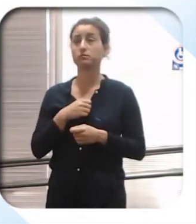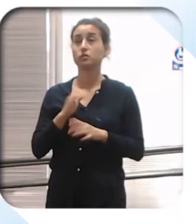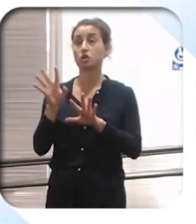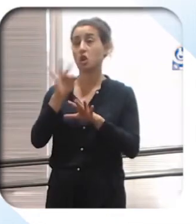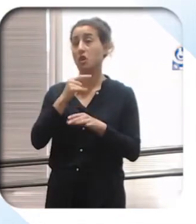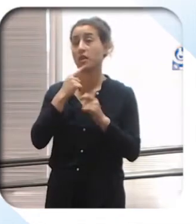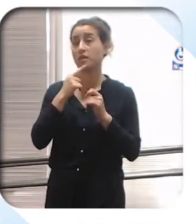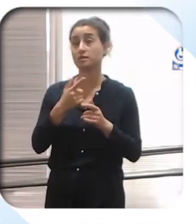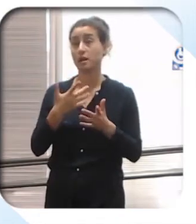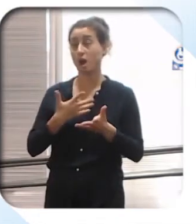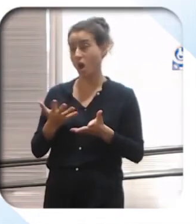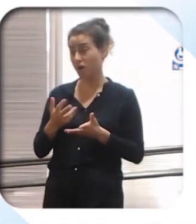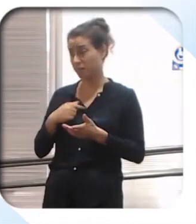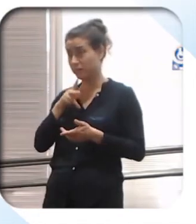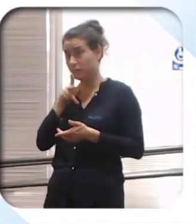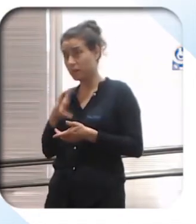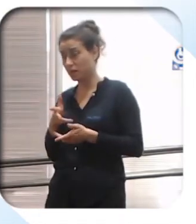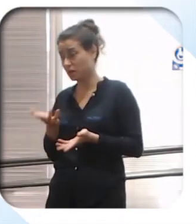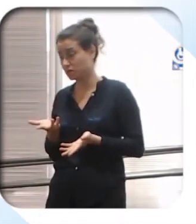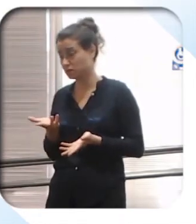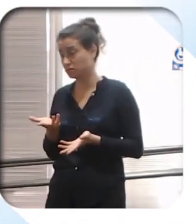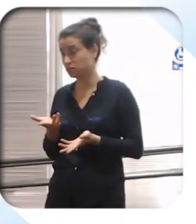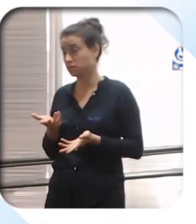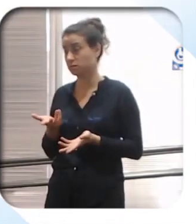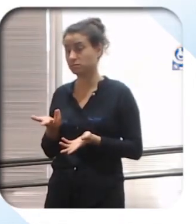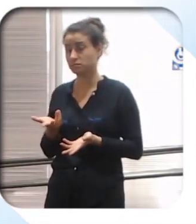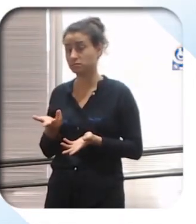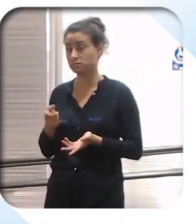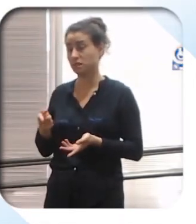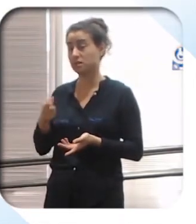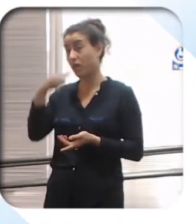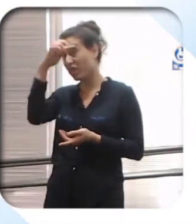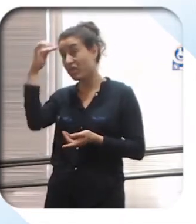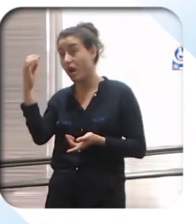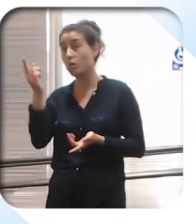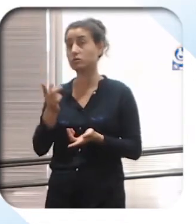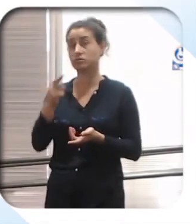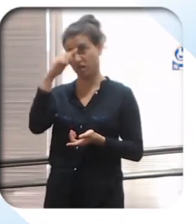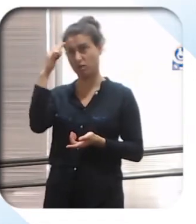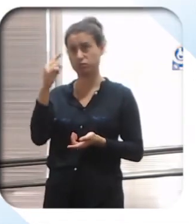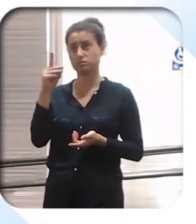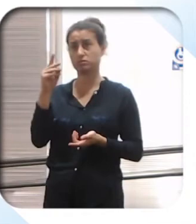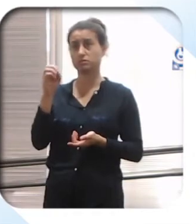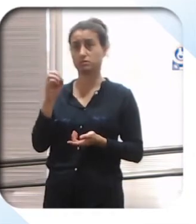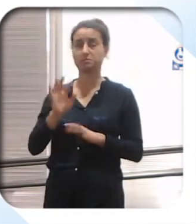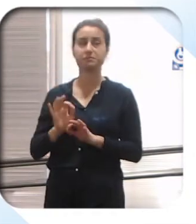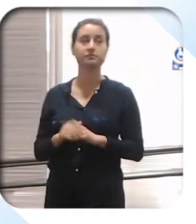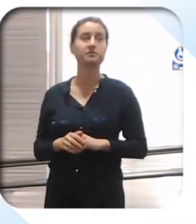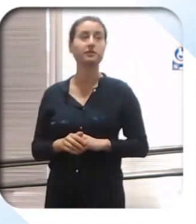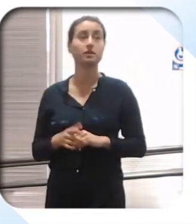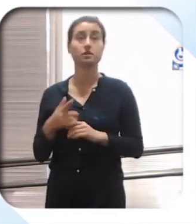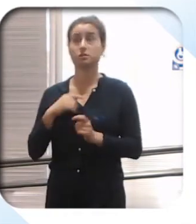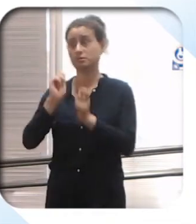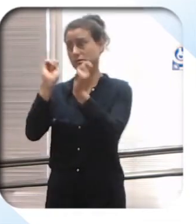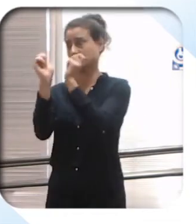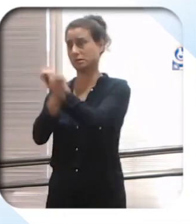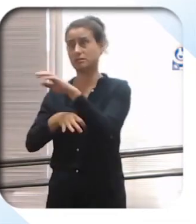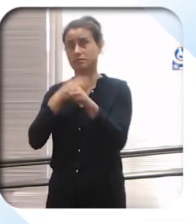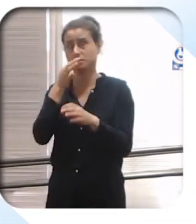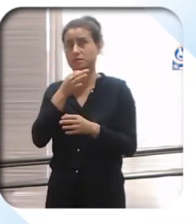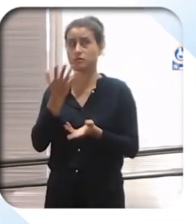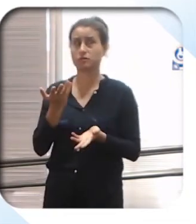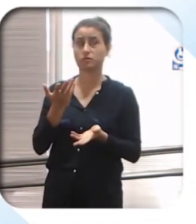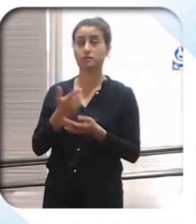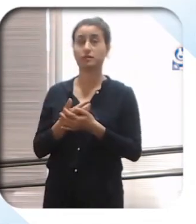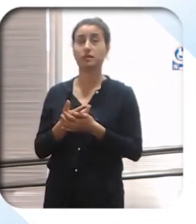resulta que mi hijo tuvo un hijo y resulta que tiene síndrome de Down, automáticamente tengo que cambiar el discurso.